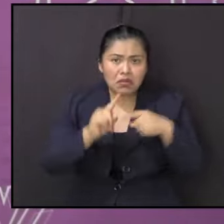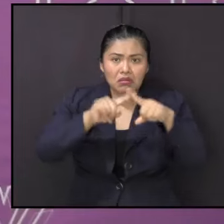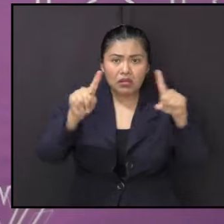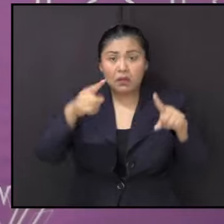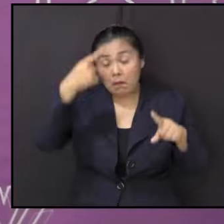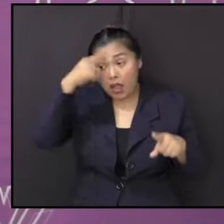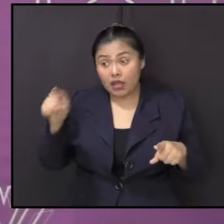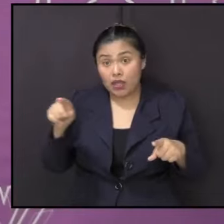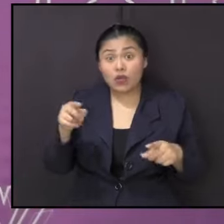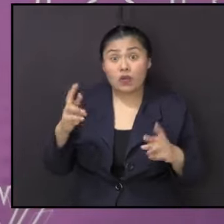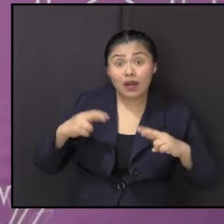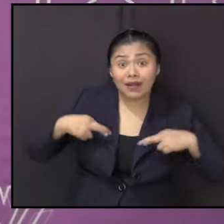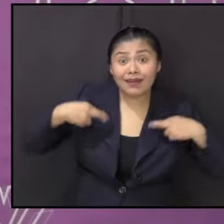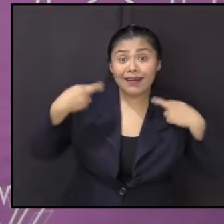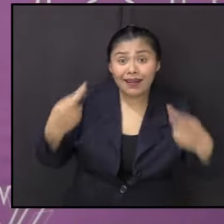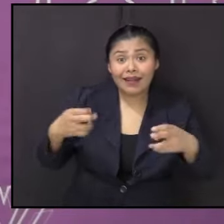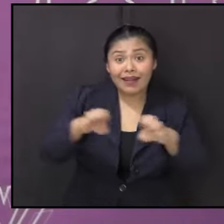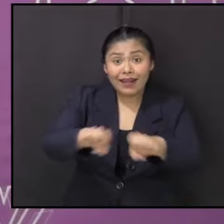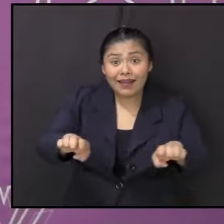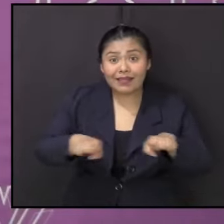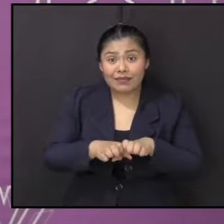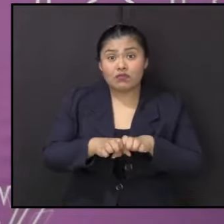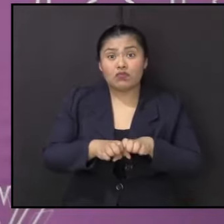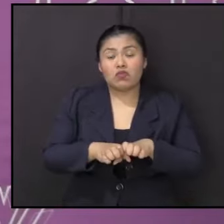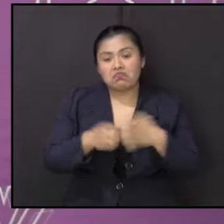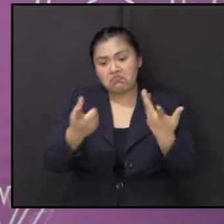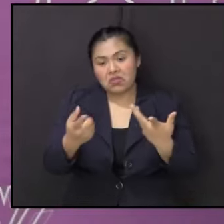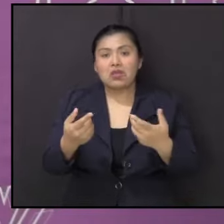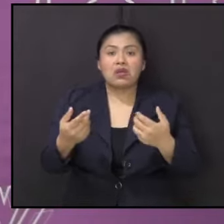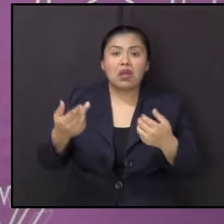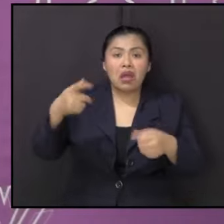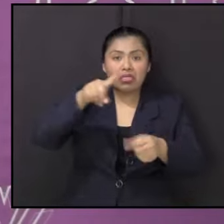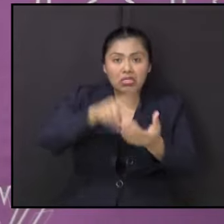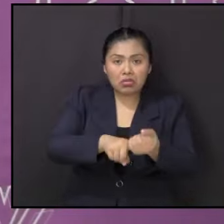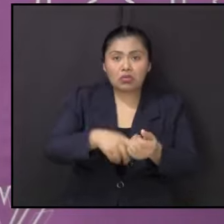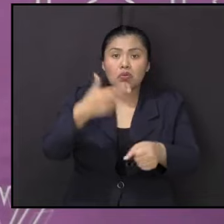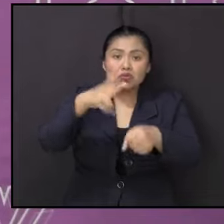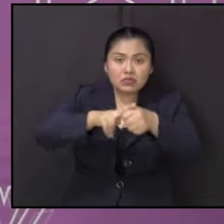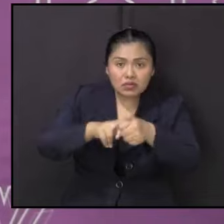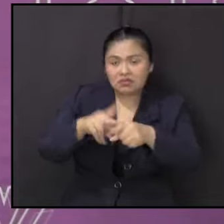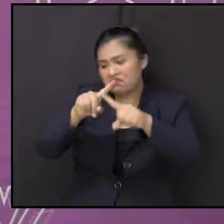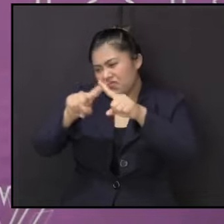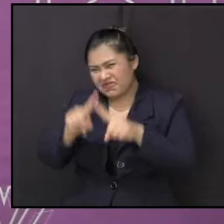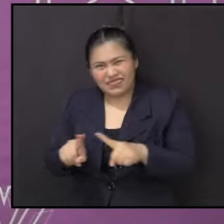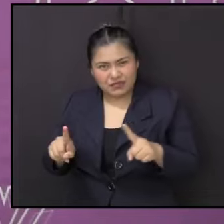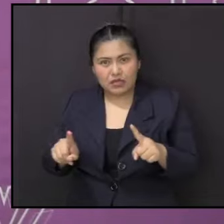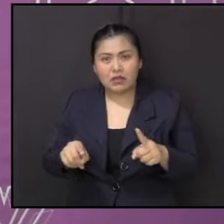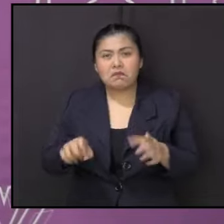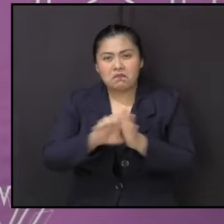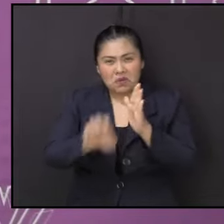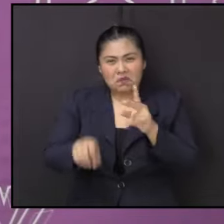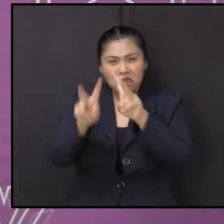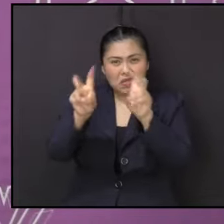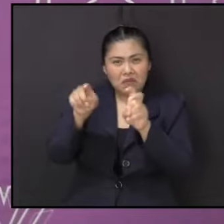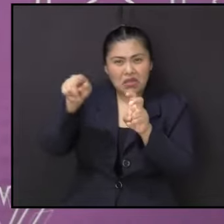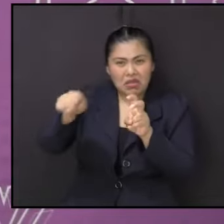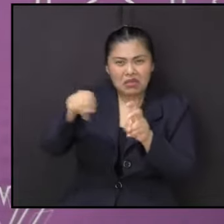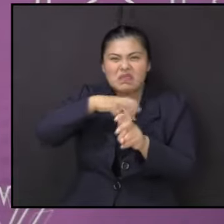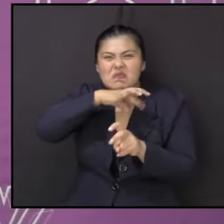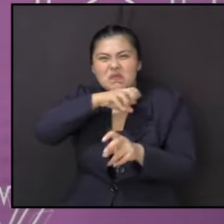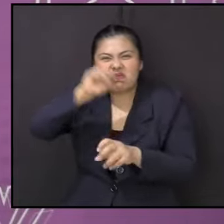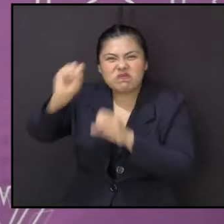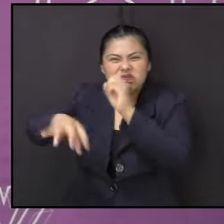equipo médico, para poder dar becas a los niños y niñas que los necesitan. Y por supuesto, incluso para el tema del basurero, tenemos ya 4